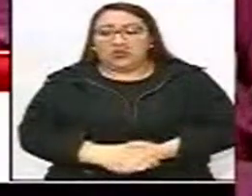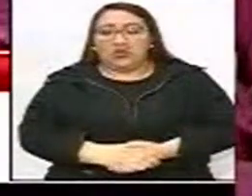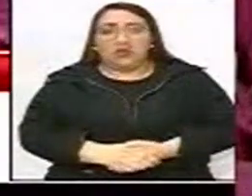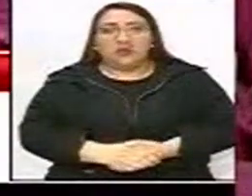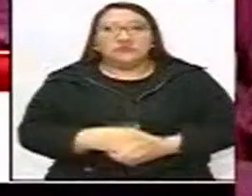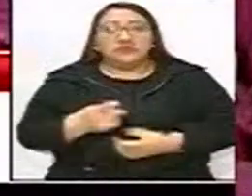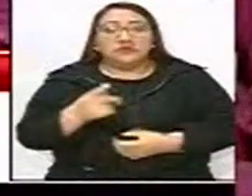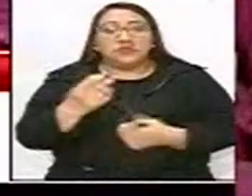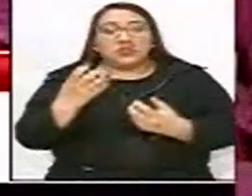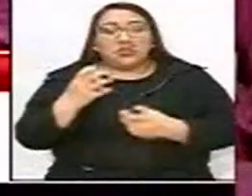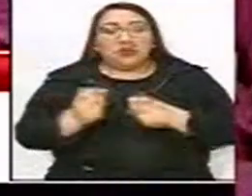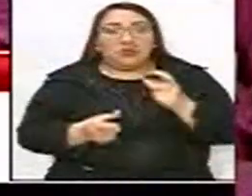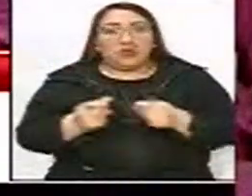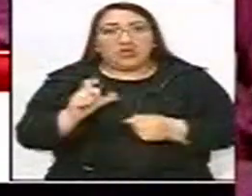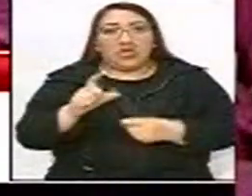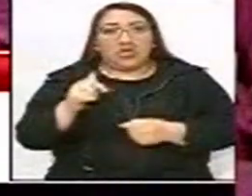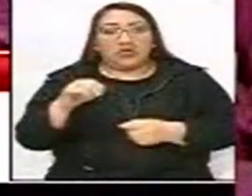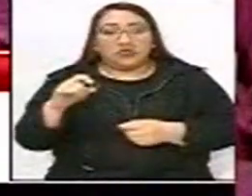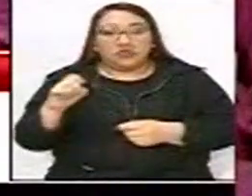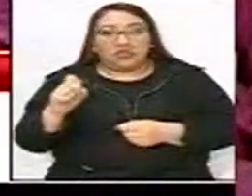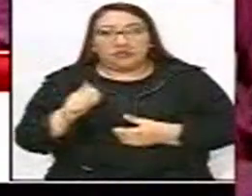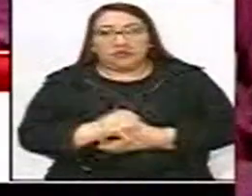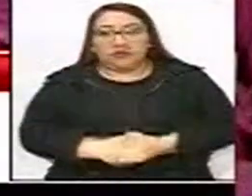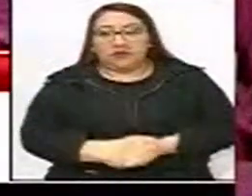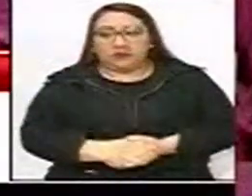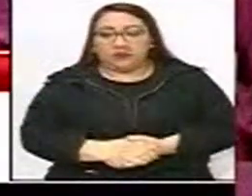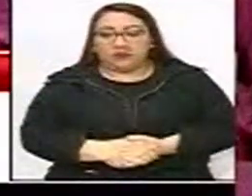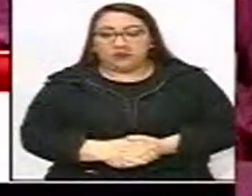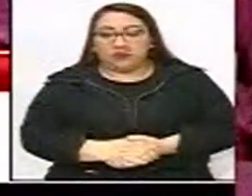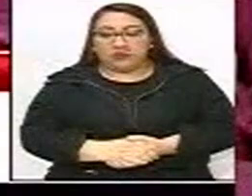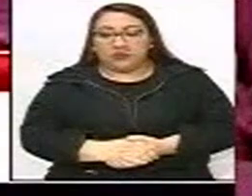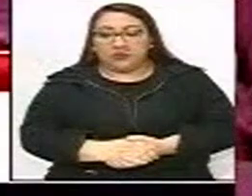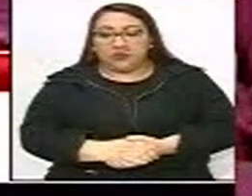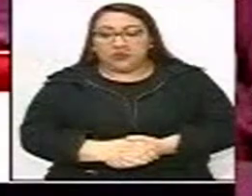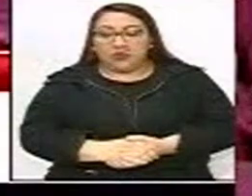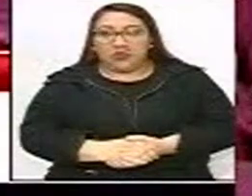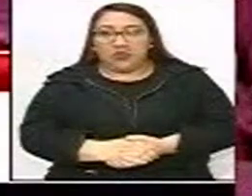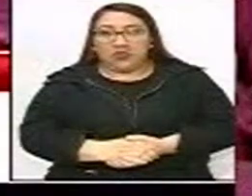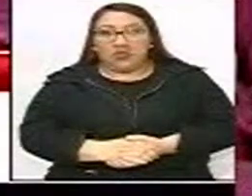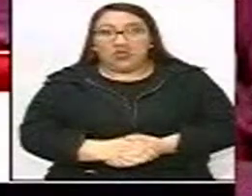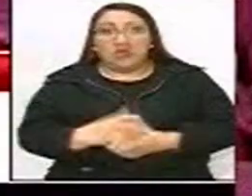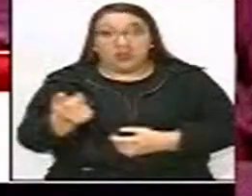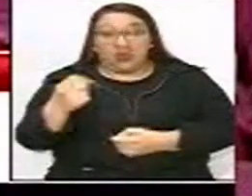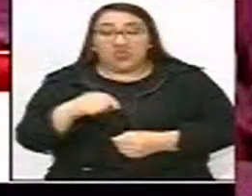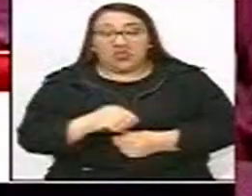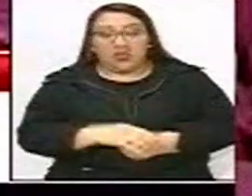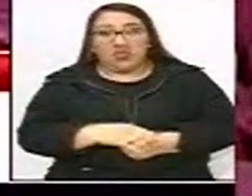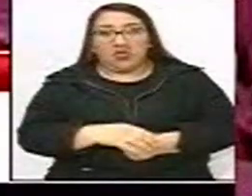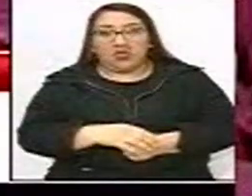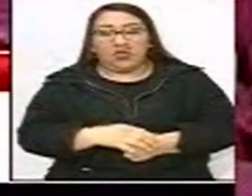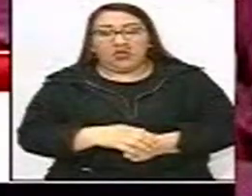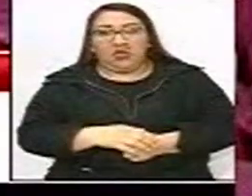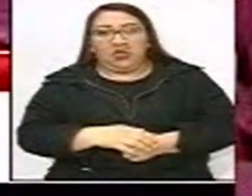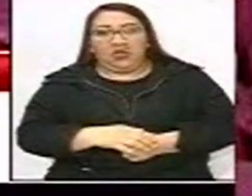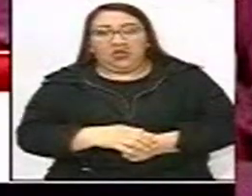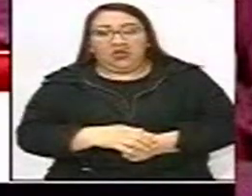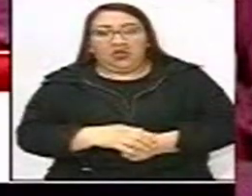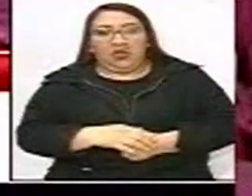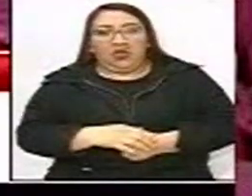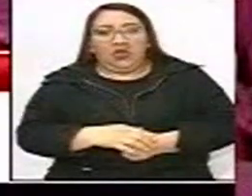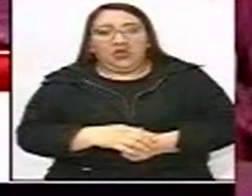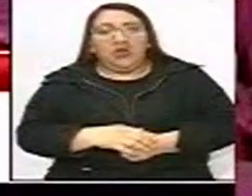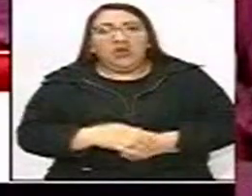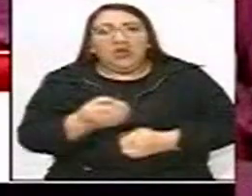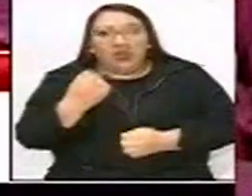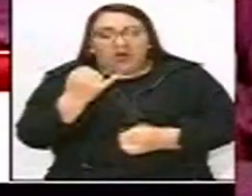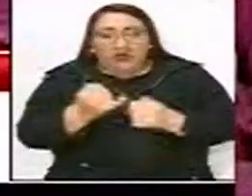LAMSAC. Así que considero de que... ¿Perdón? Sí, están aquí presentes. Entonces considero de que